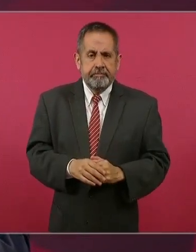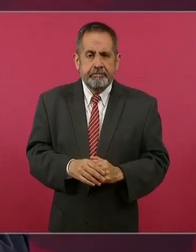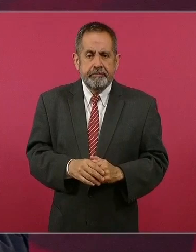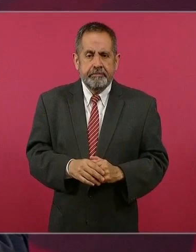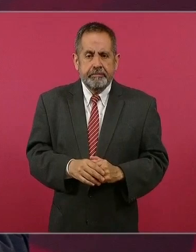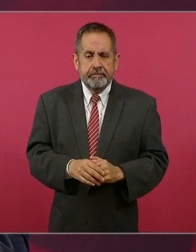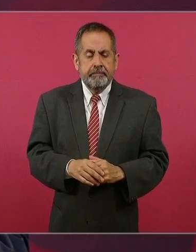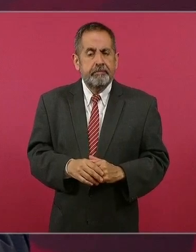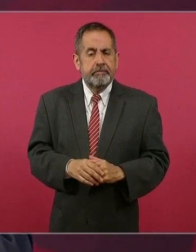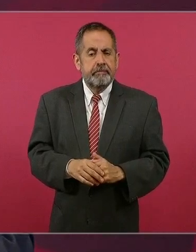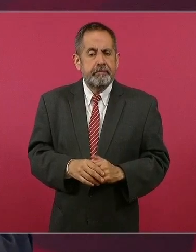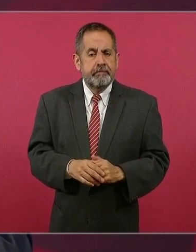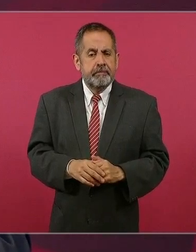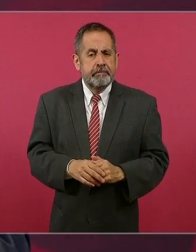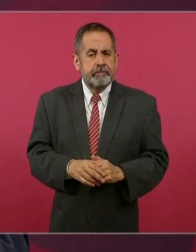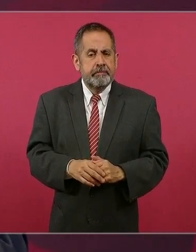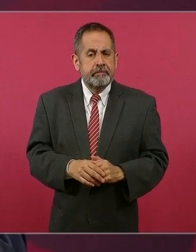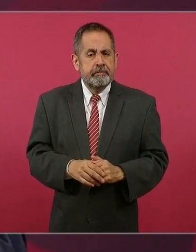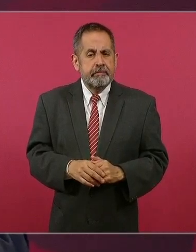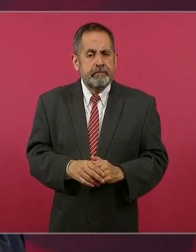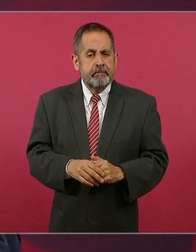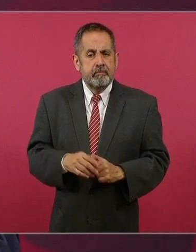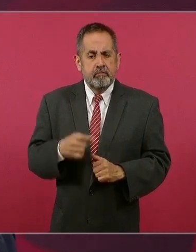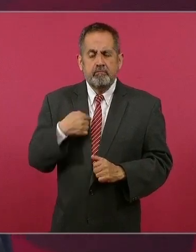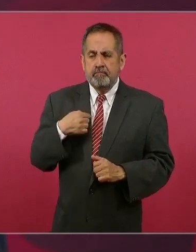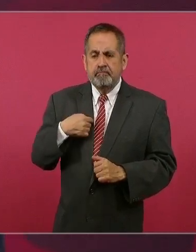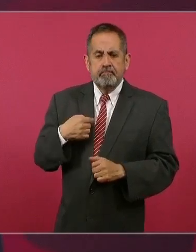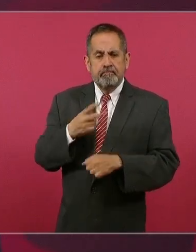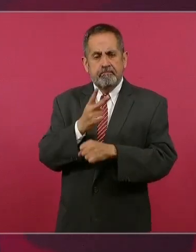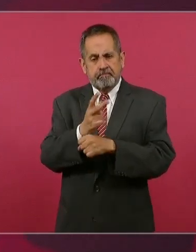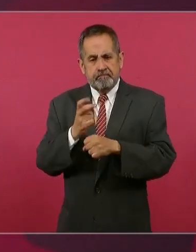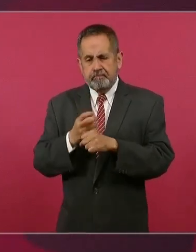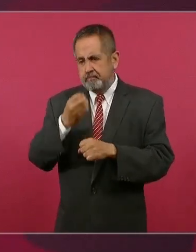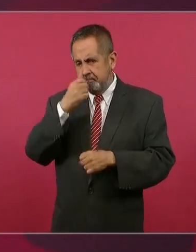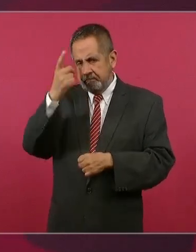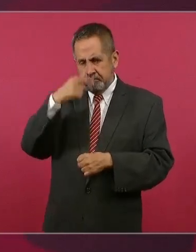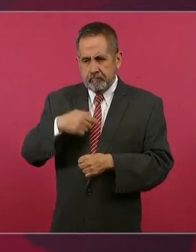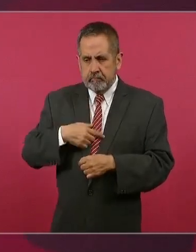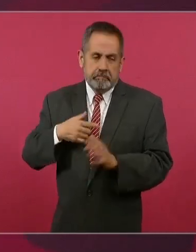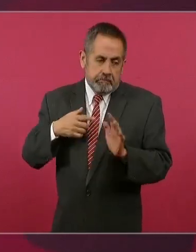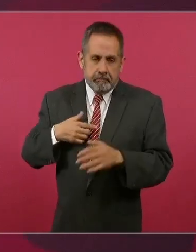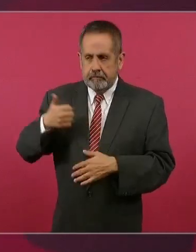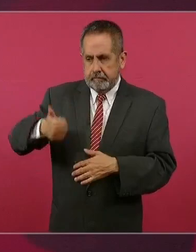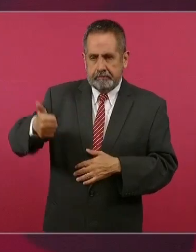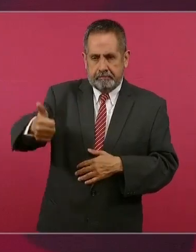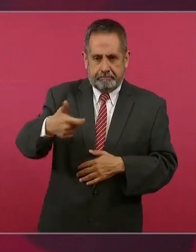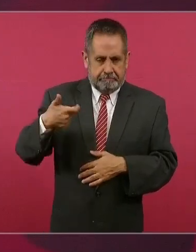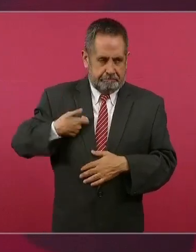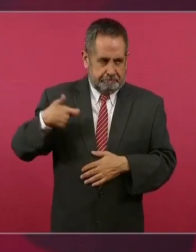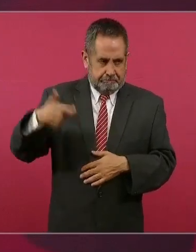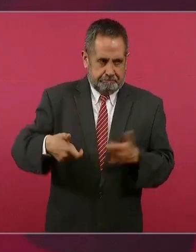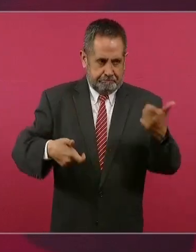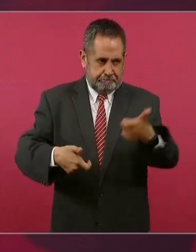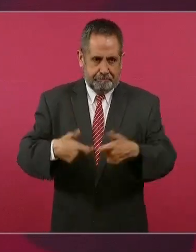los invité a cenar, aunque pagamos todos.